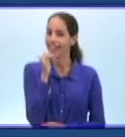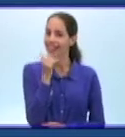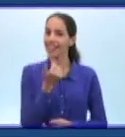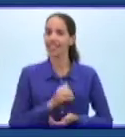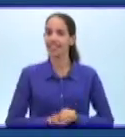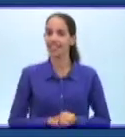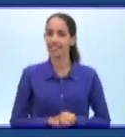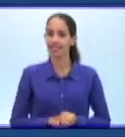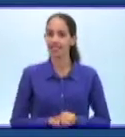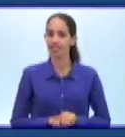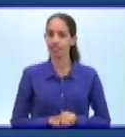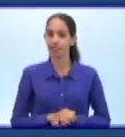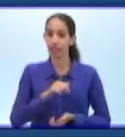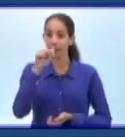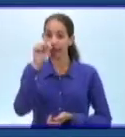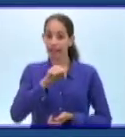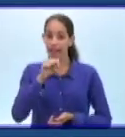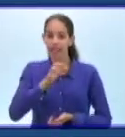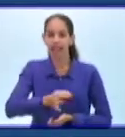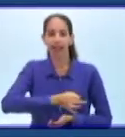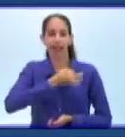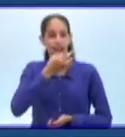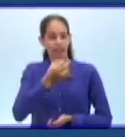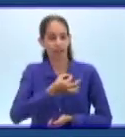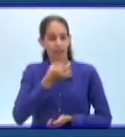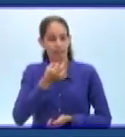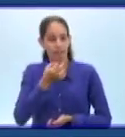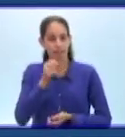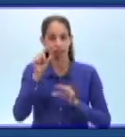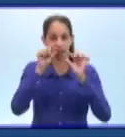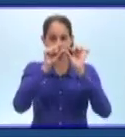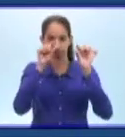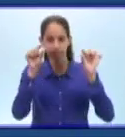Hasta aquí los indicadores previamente